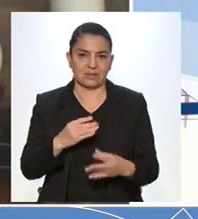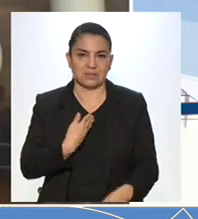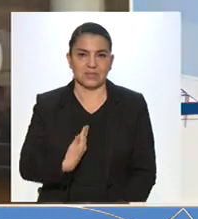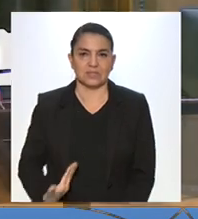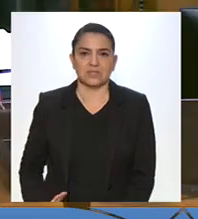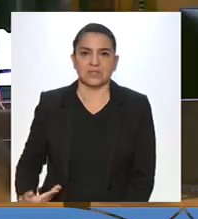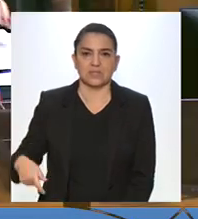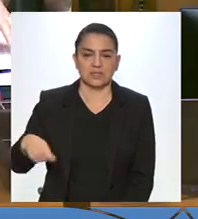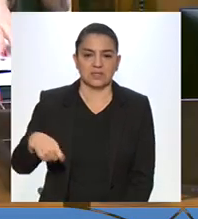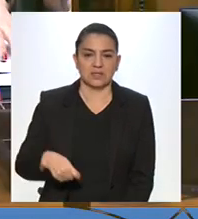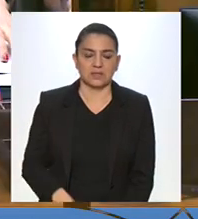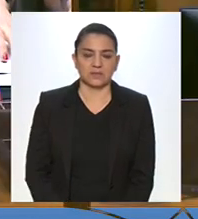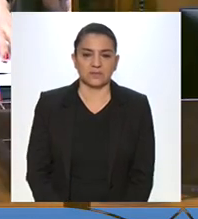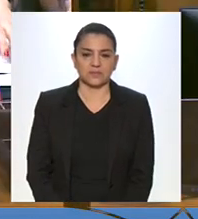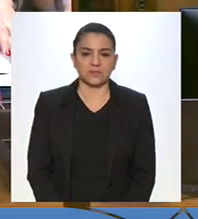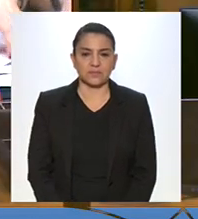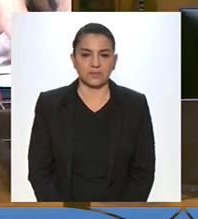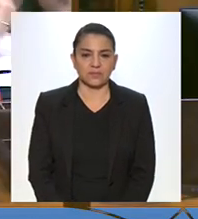presidenta.